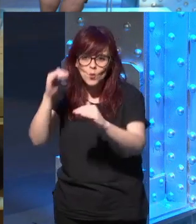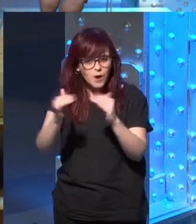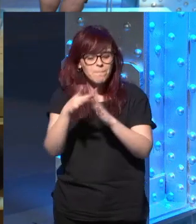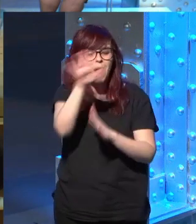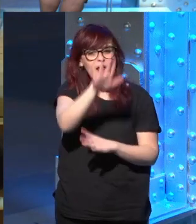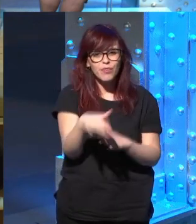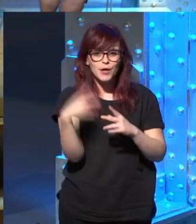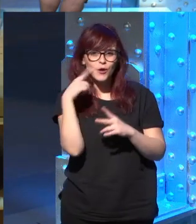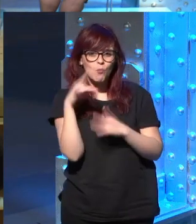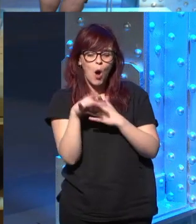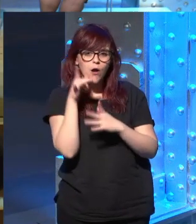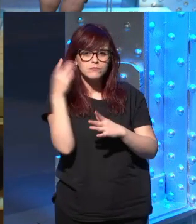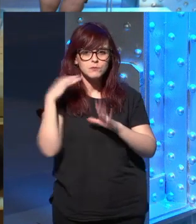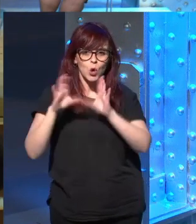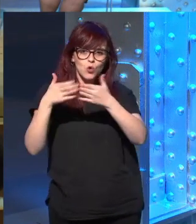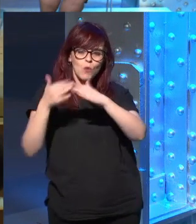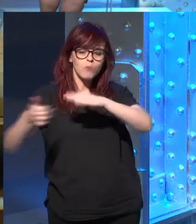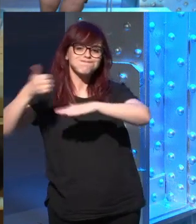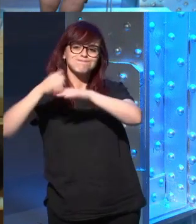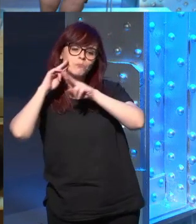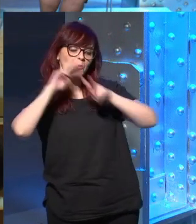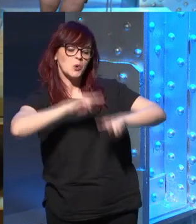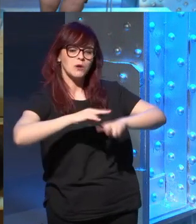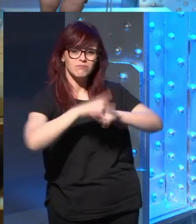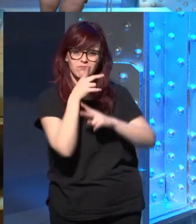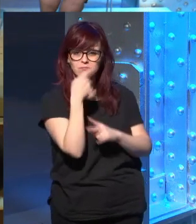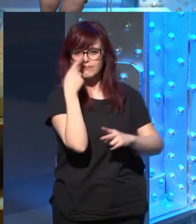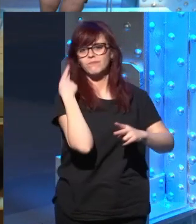miran por encima del hombro o os miran